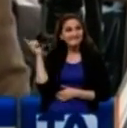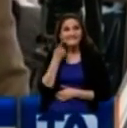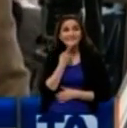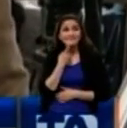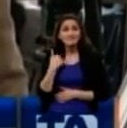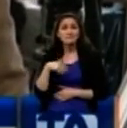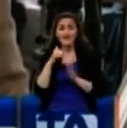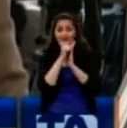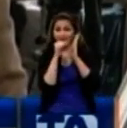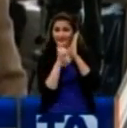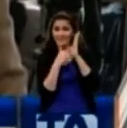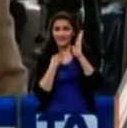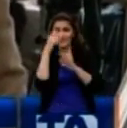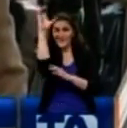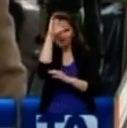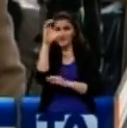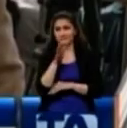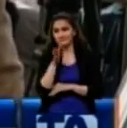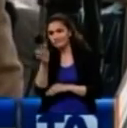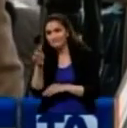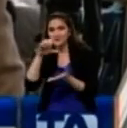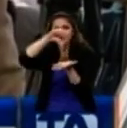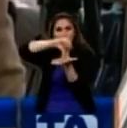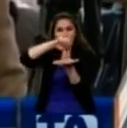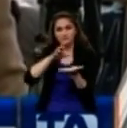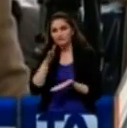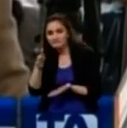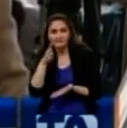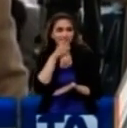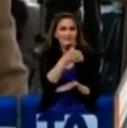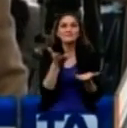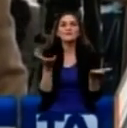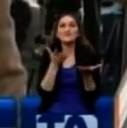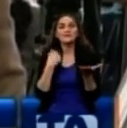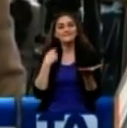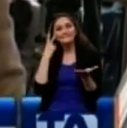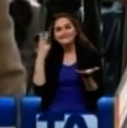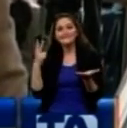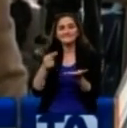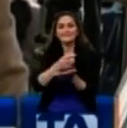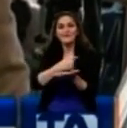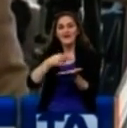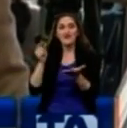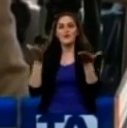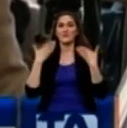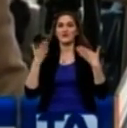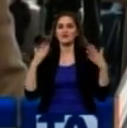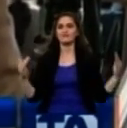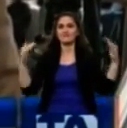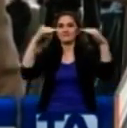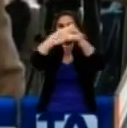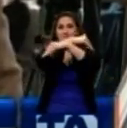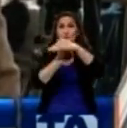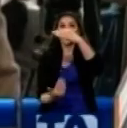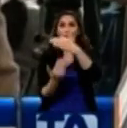del mandatario continúa con otros recorridos e inauguración de más obras como el paso peatonal de la avenida Francisco de Orellana el coliceo